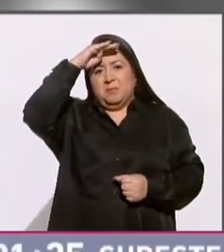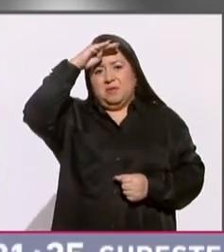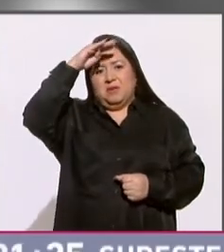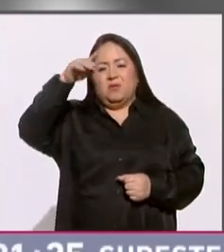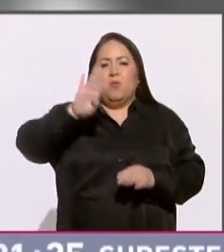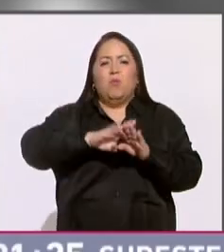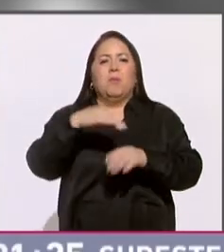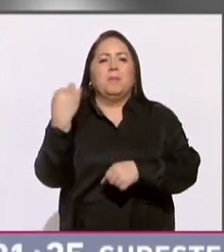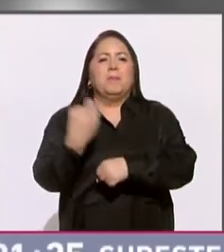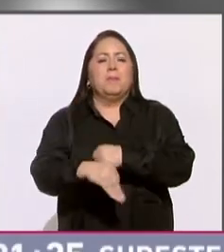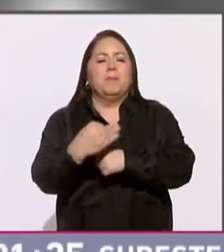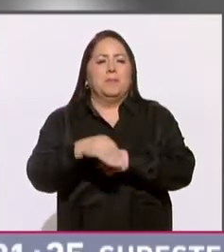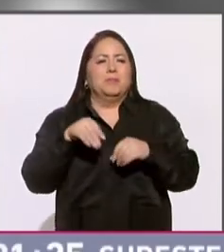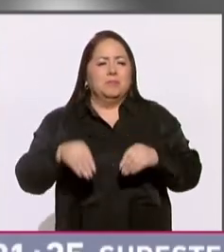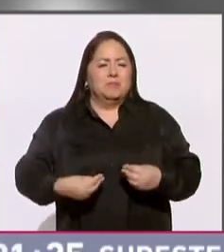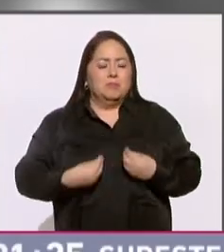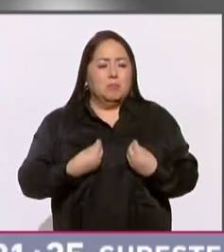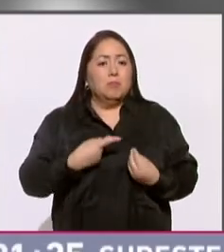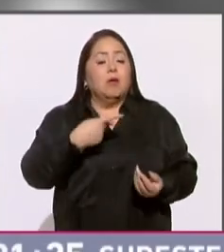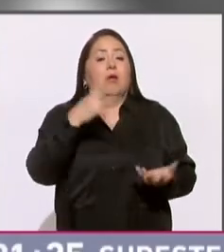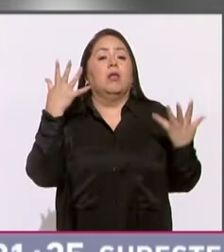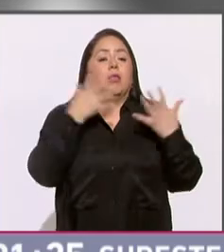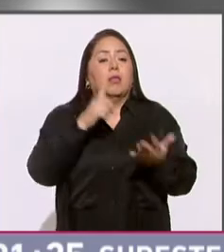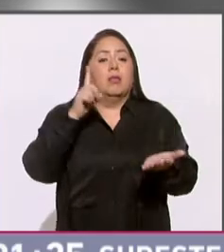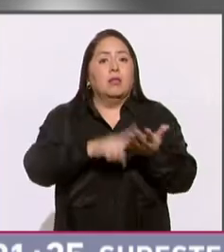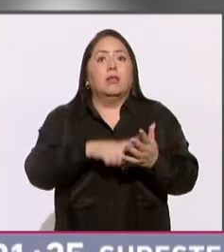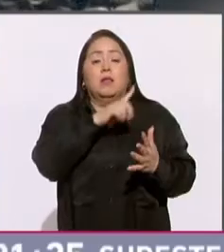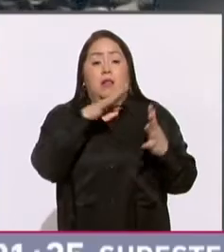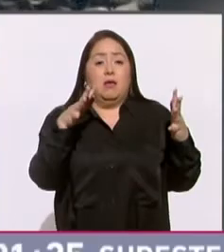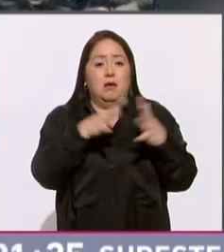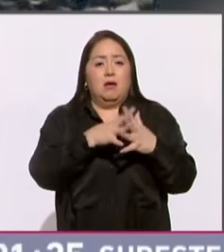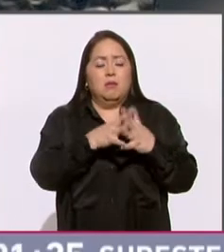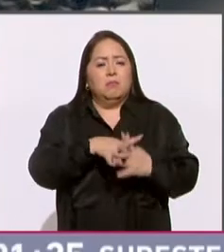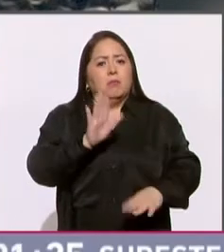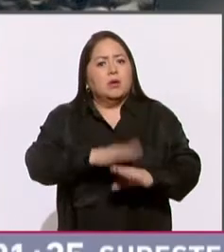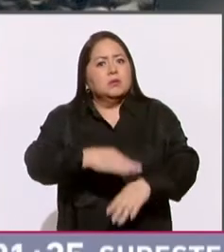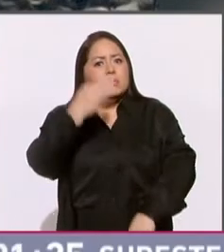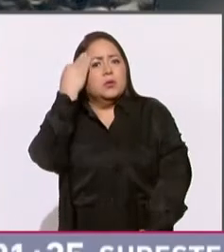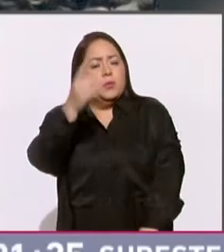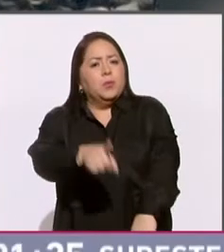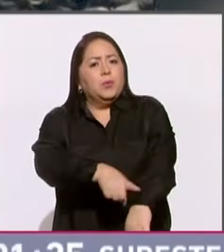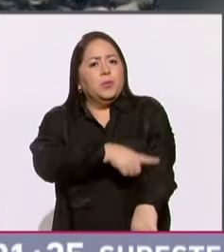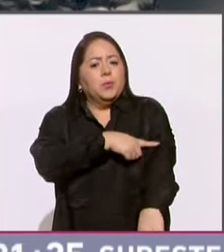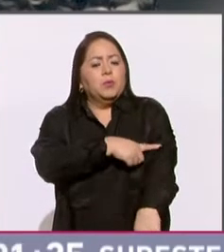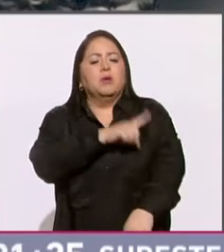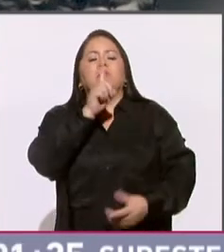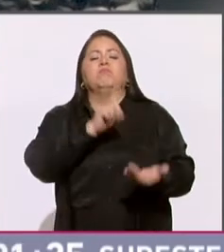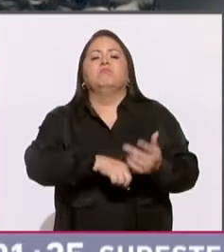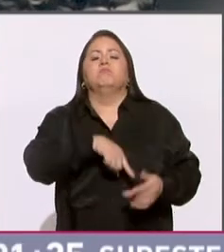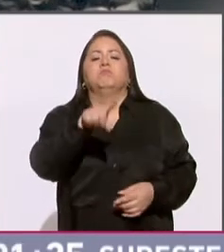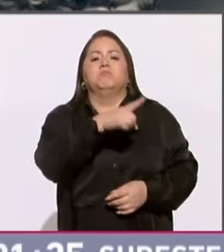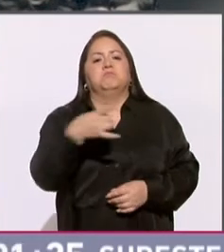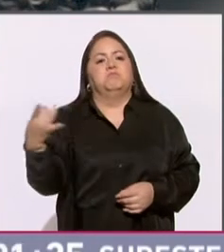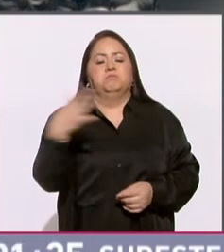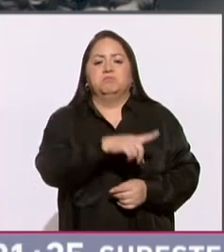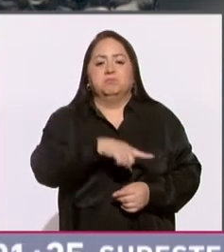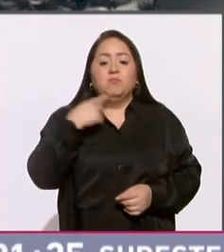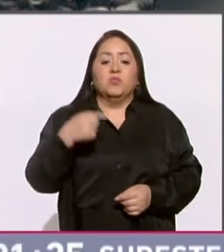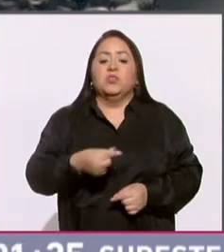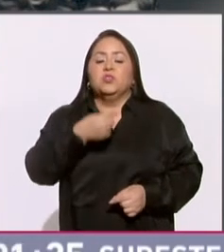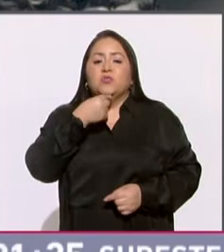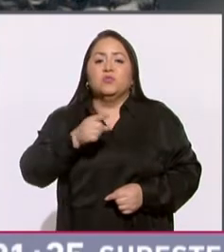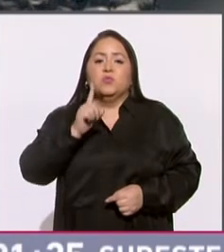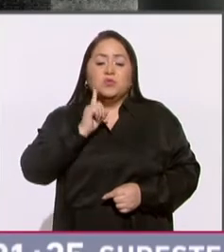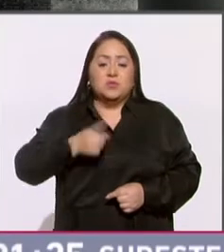refugio temporal sin embargo la guerra civil se alargó y la república fue derrotada las niñas y